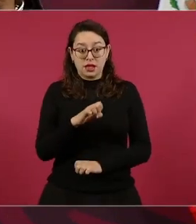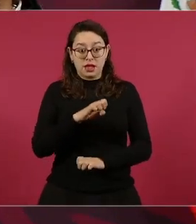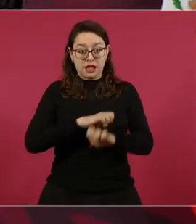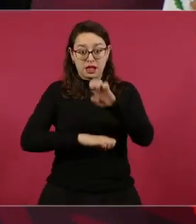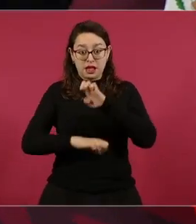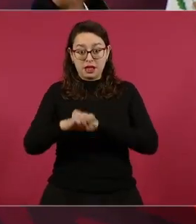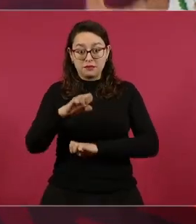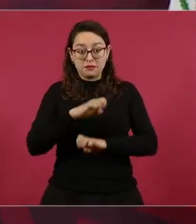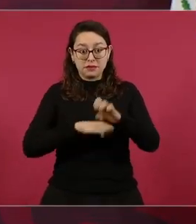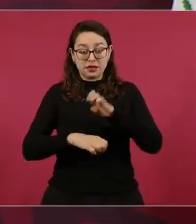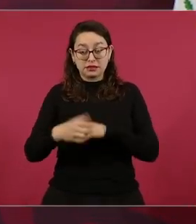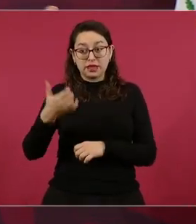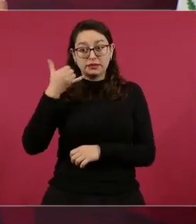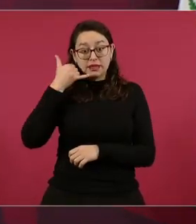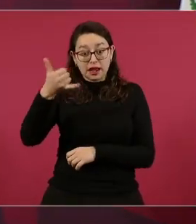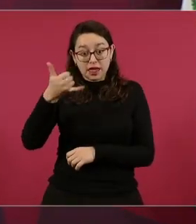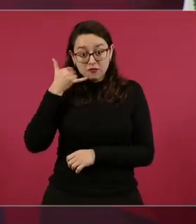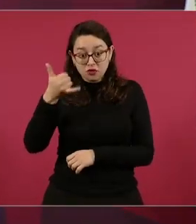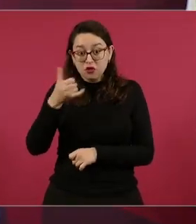de telefonía,